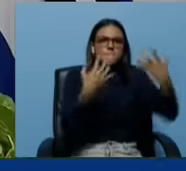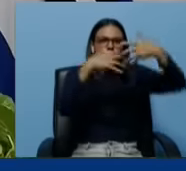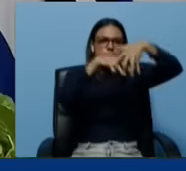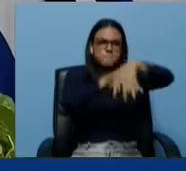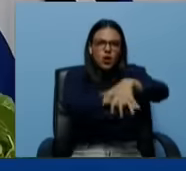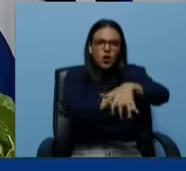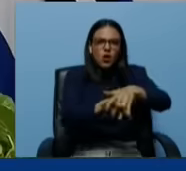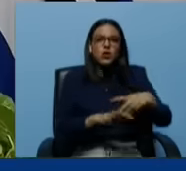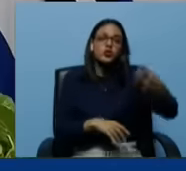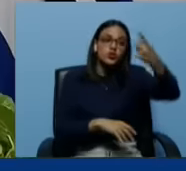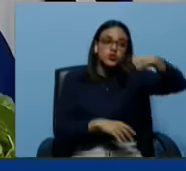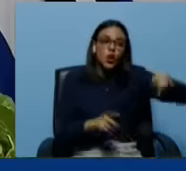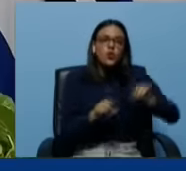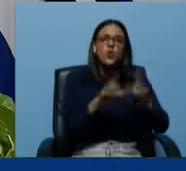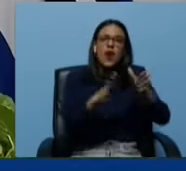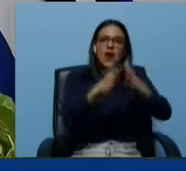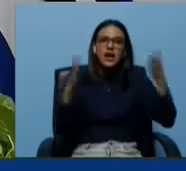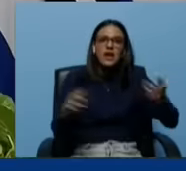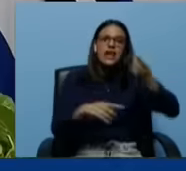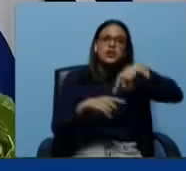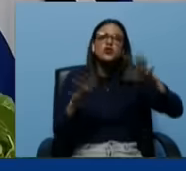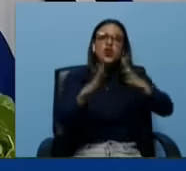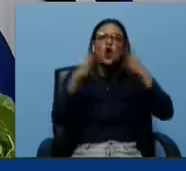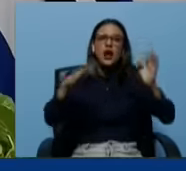habría que, y con esa enorme frontera que tienen ustedes con Colombia,